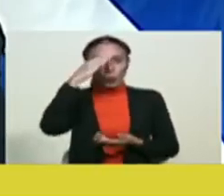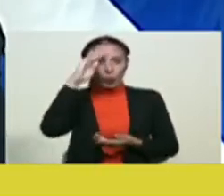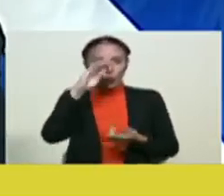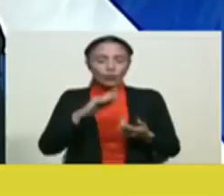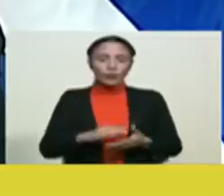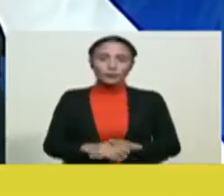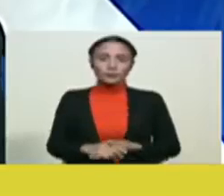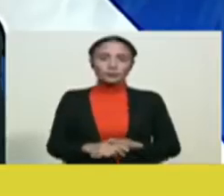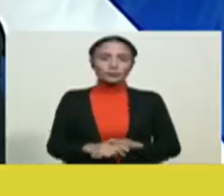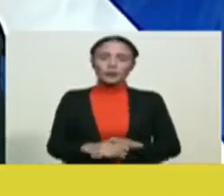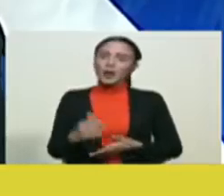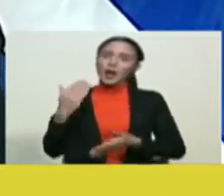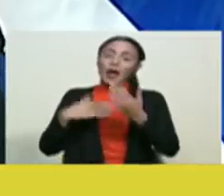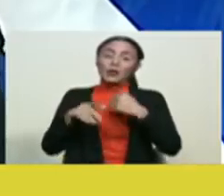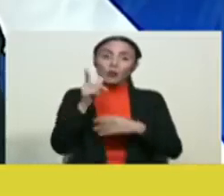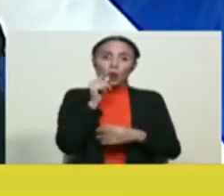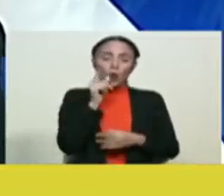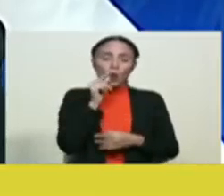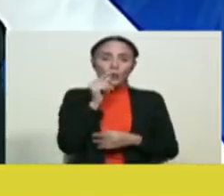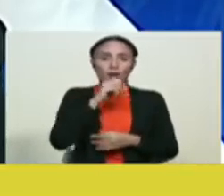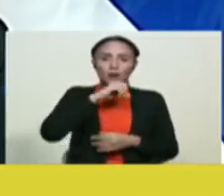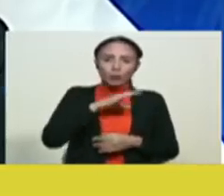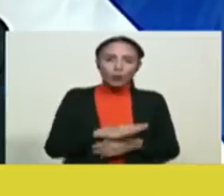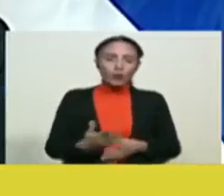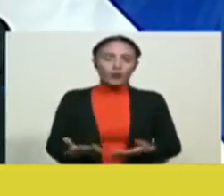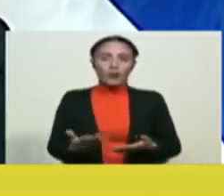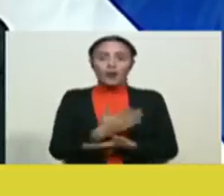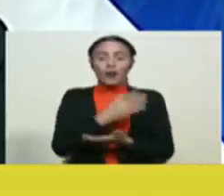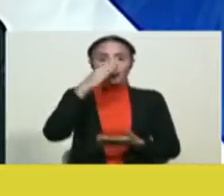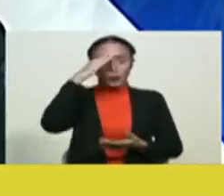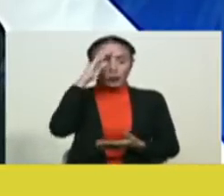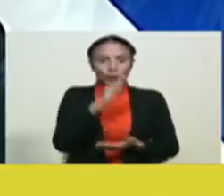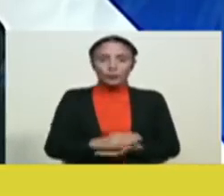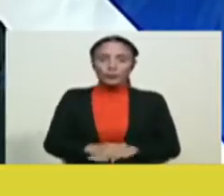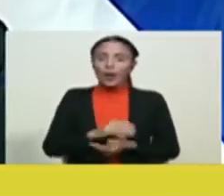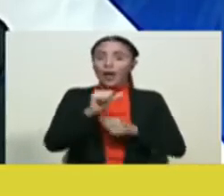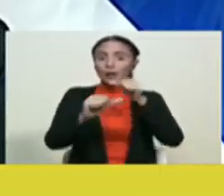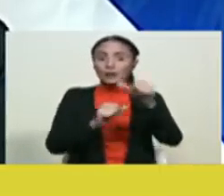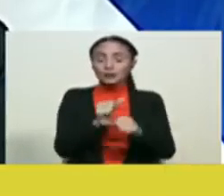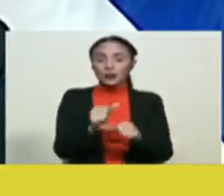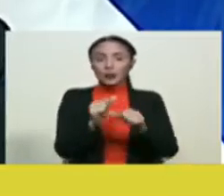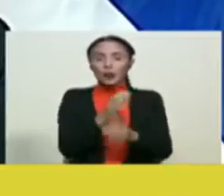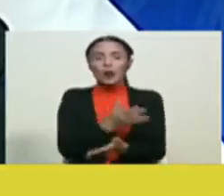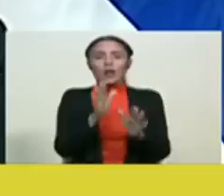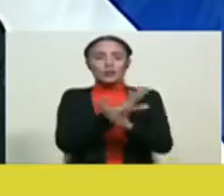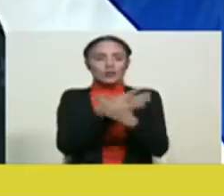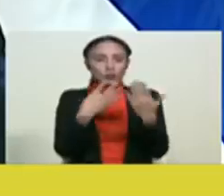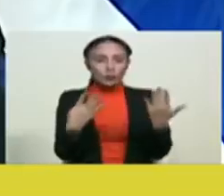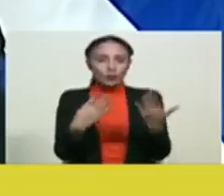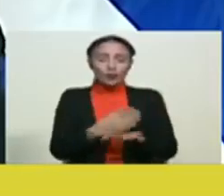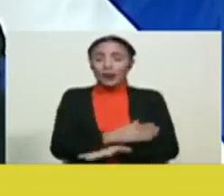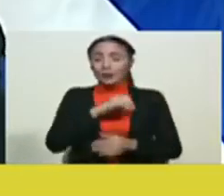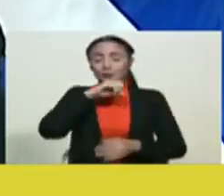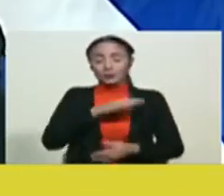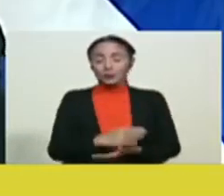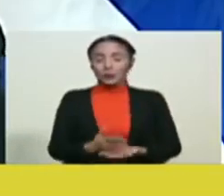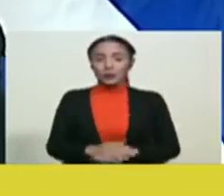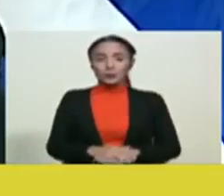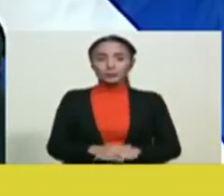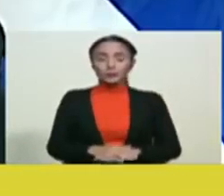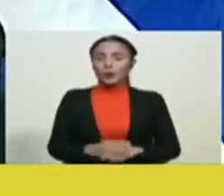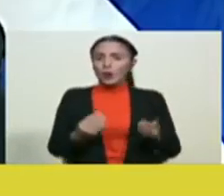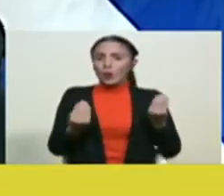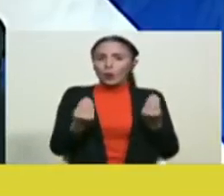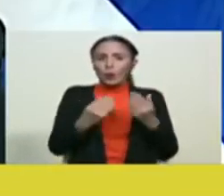el camino de martín el más grande bolivariano del siglo 19 y de mucho tiempo el que supo